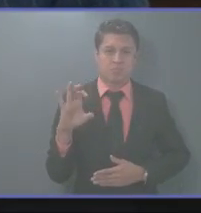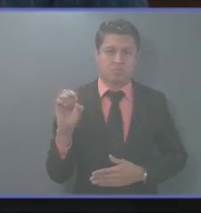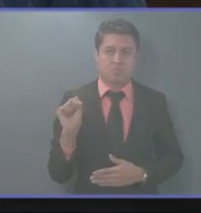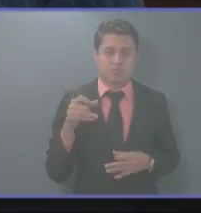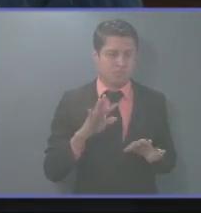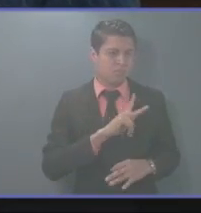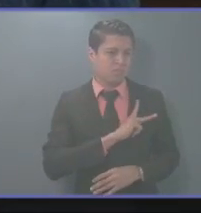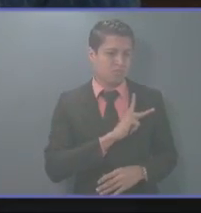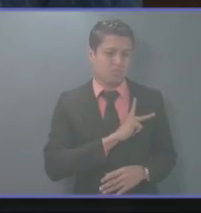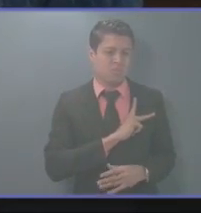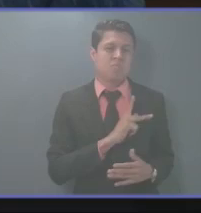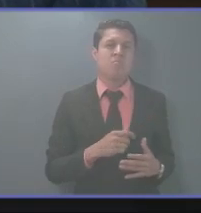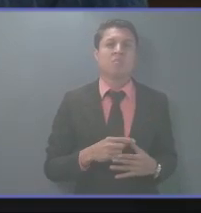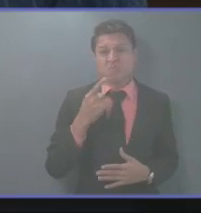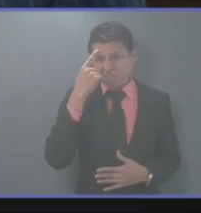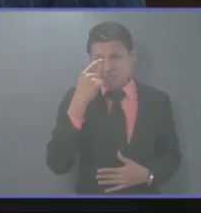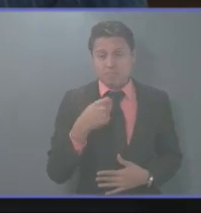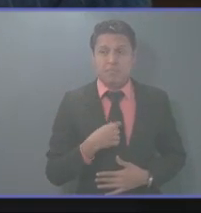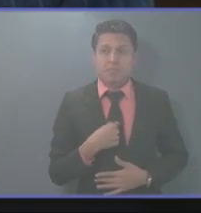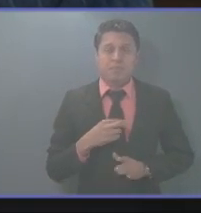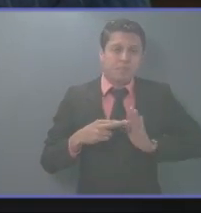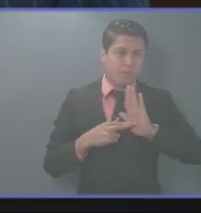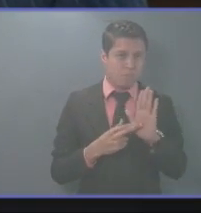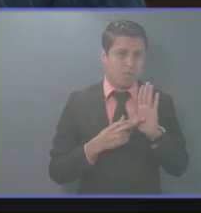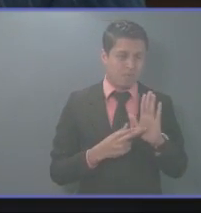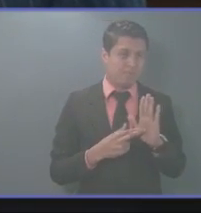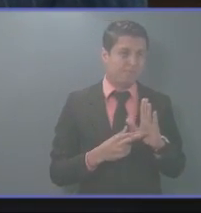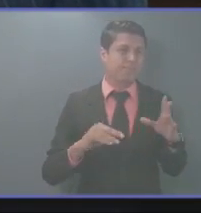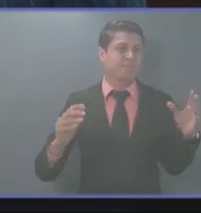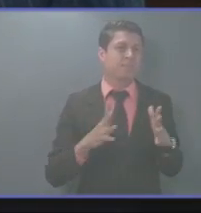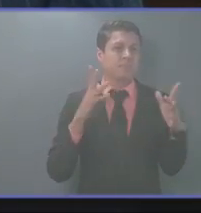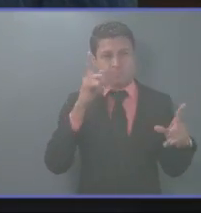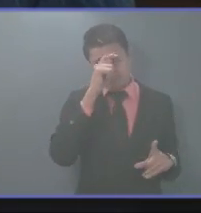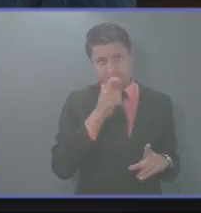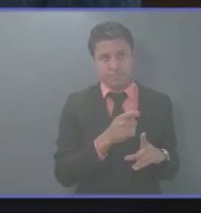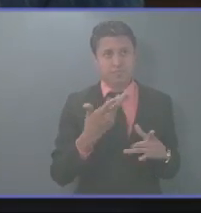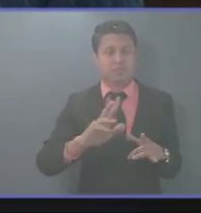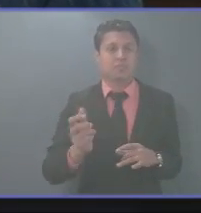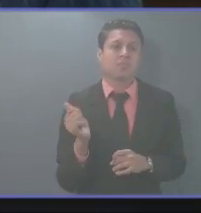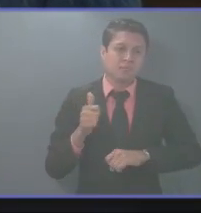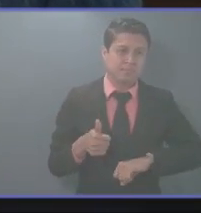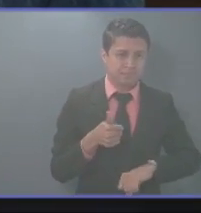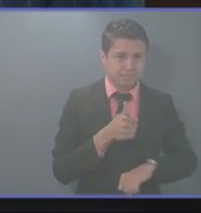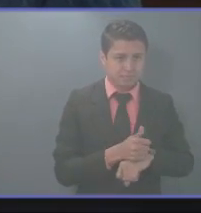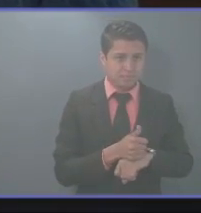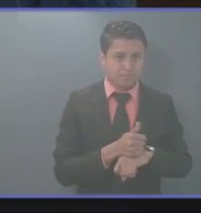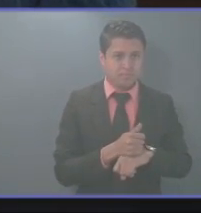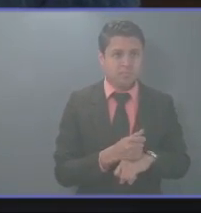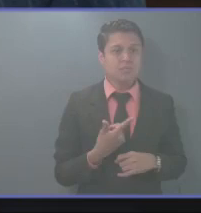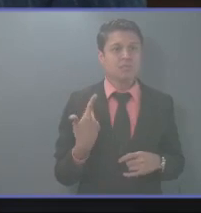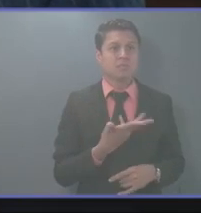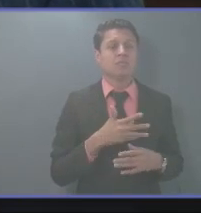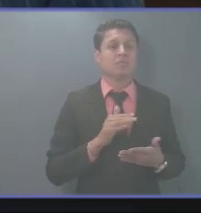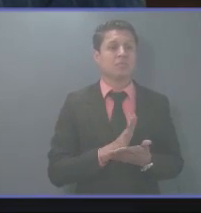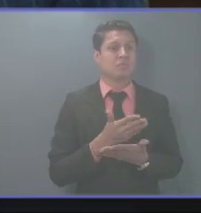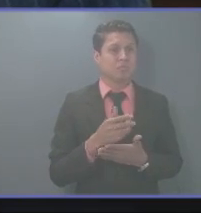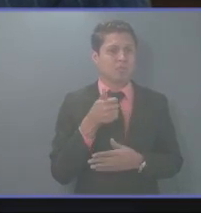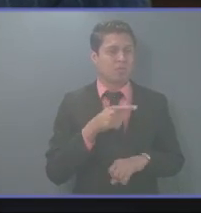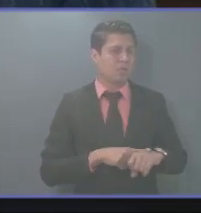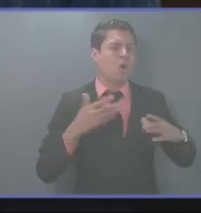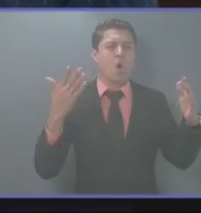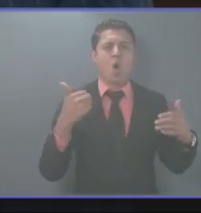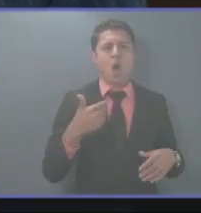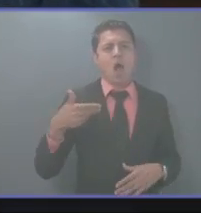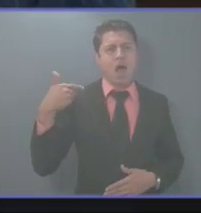lo personal, para mí representa mucho, ya que ha sido un municipio que hemos compartido parte de mi